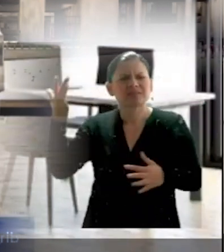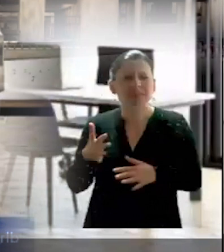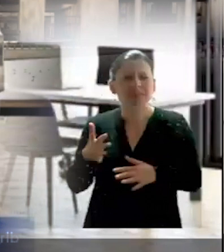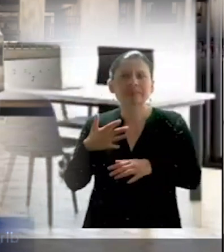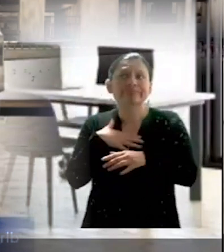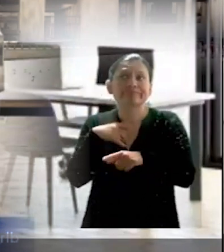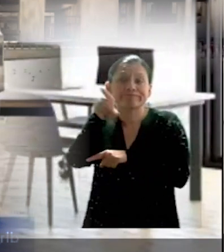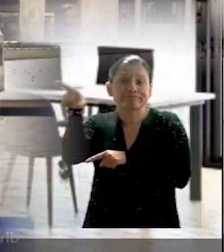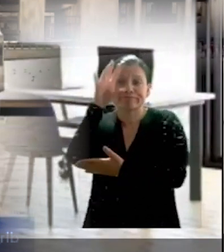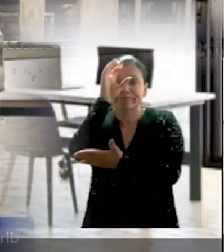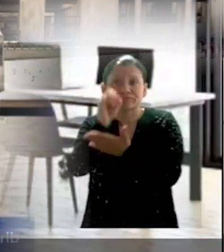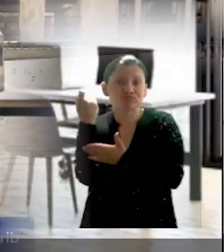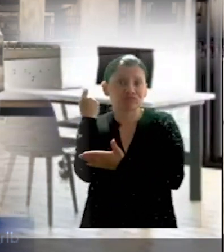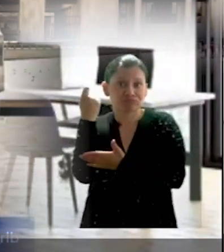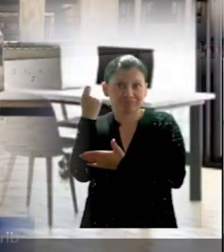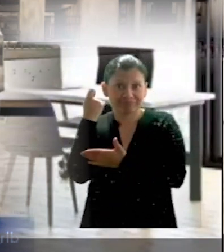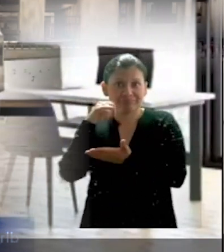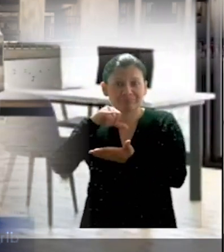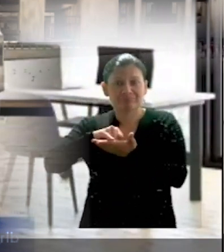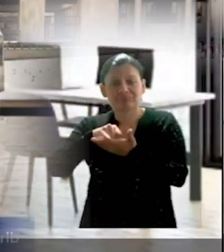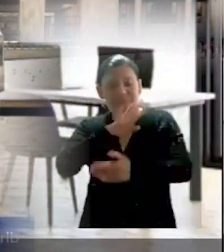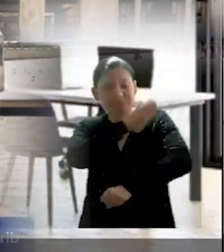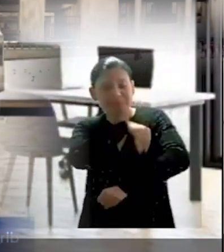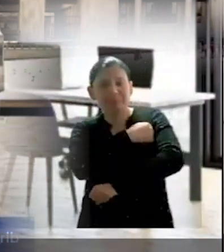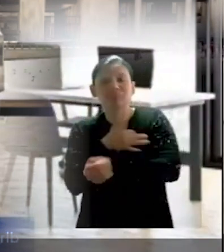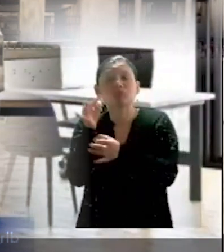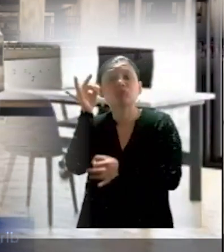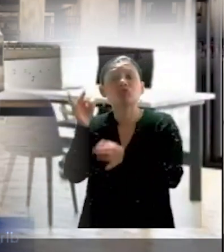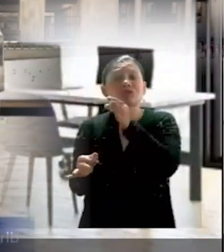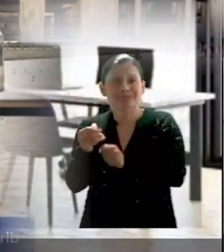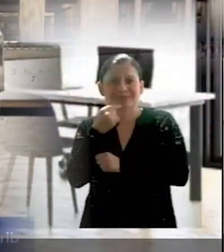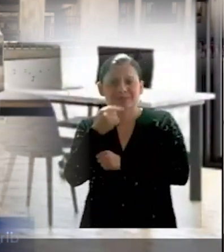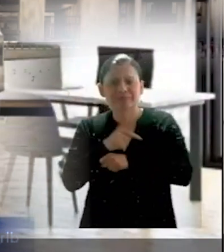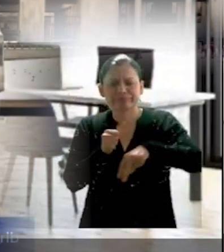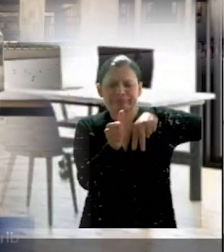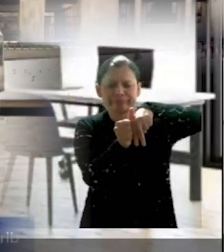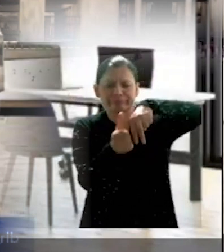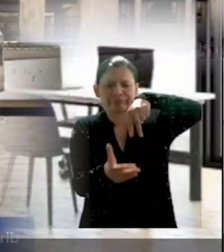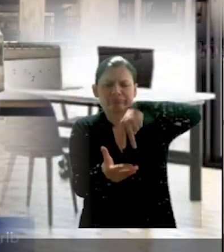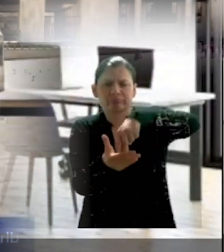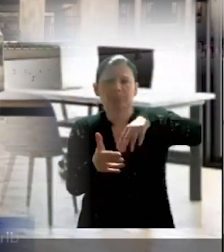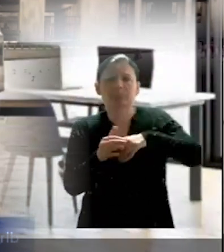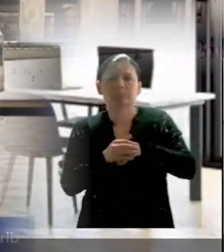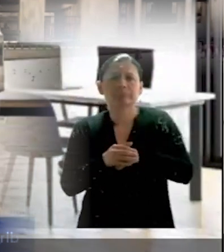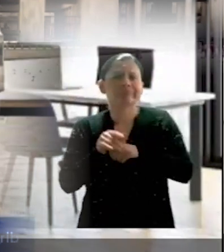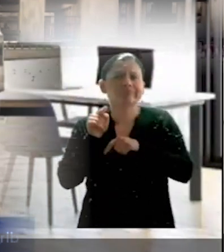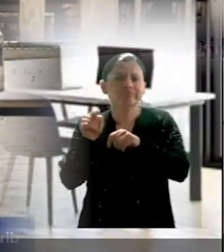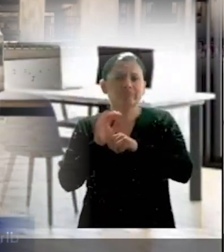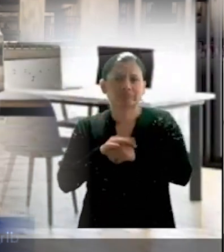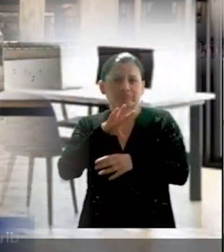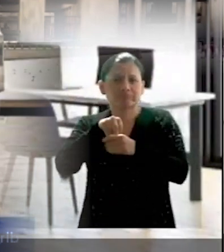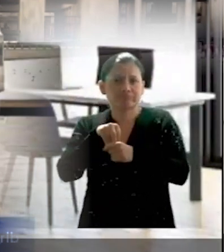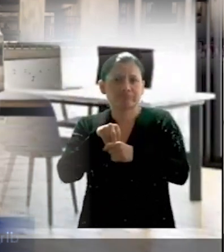recientemente hechos por el señor ministro de Justicia en relación con que las acciones de tutela tienen un cumplimiento máximo del